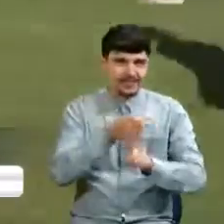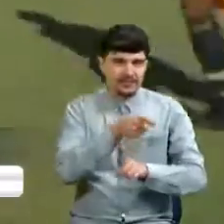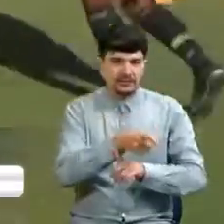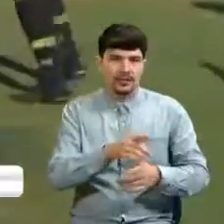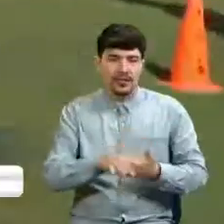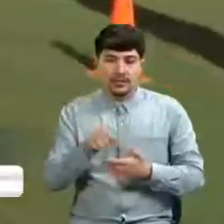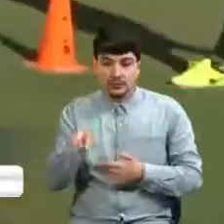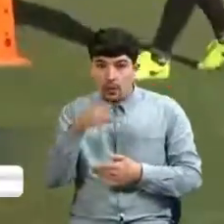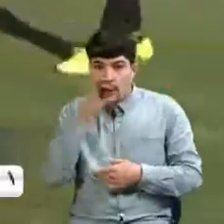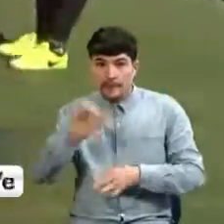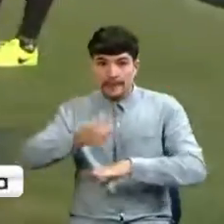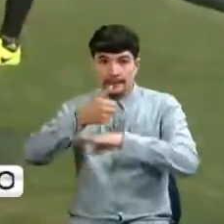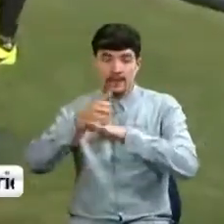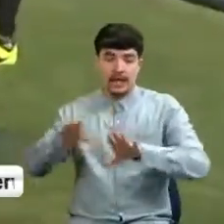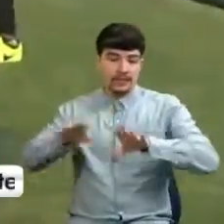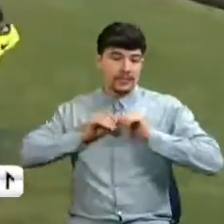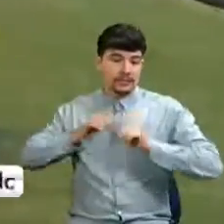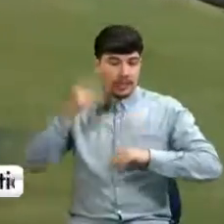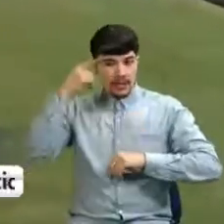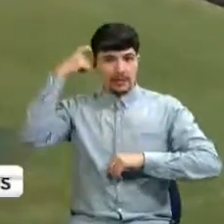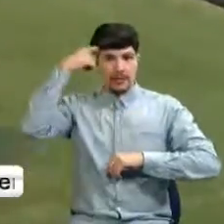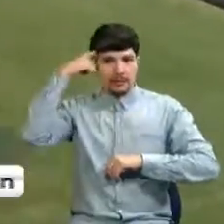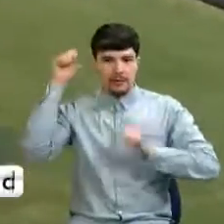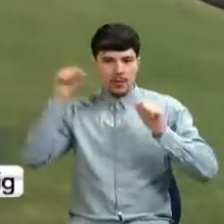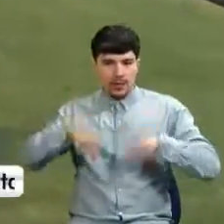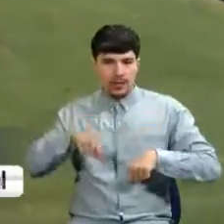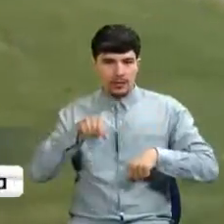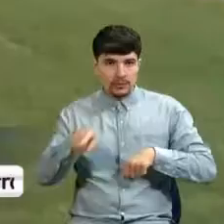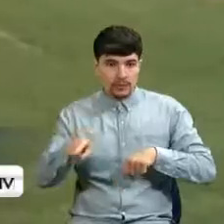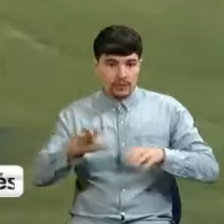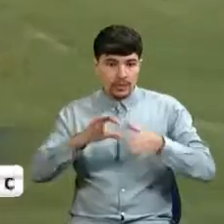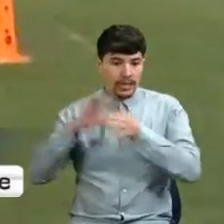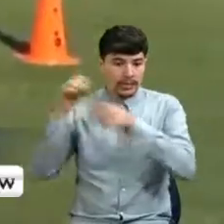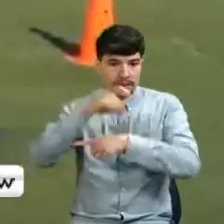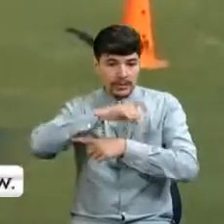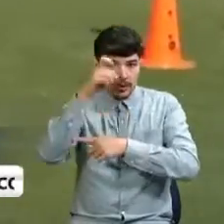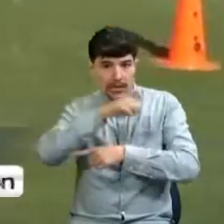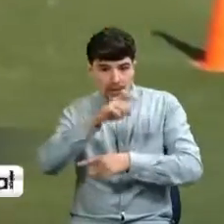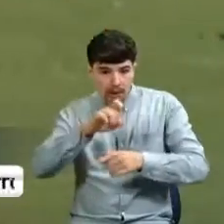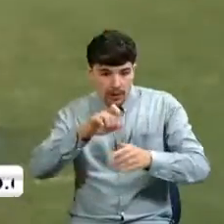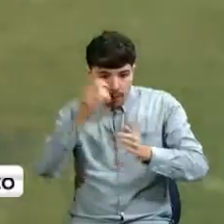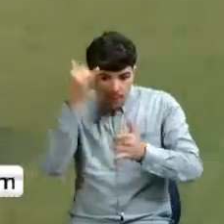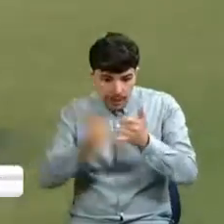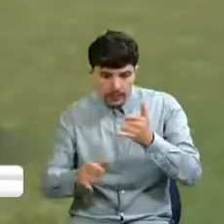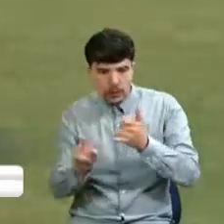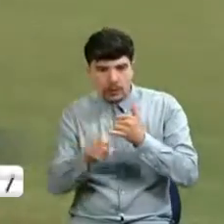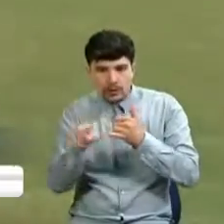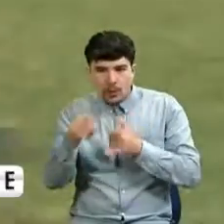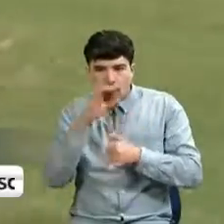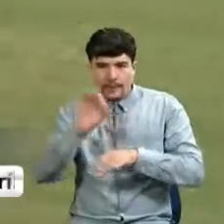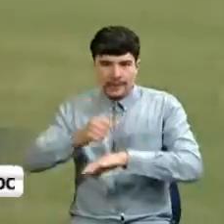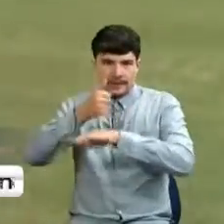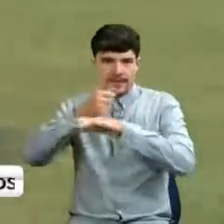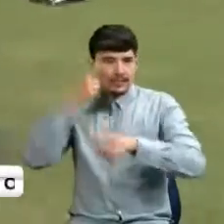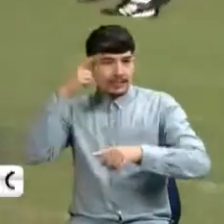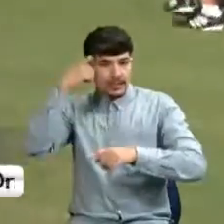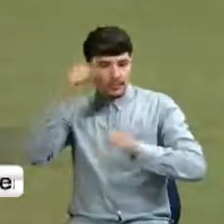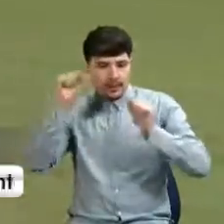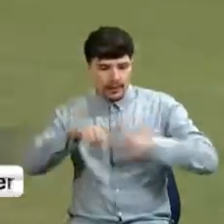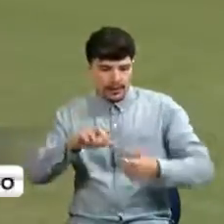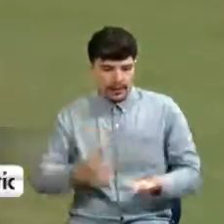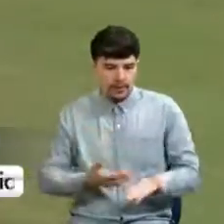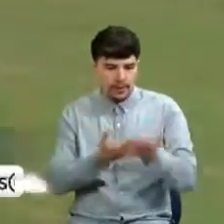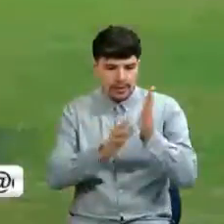que asumió el reto de sacar a la alianza petrolera de la última casilla de la tabla y que hoy deberá ponerle fin a siete derrotas consecutivas que suman los